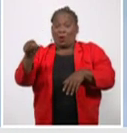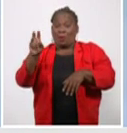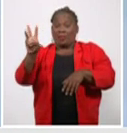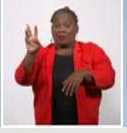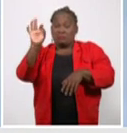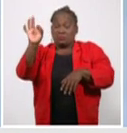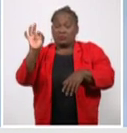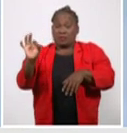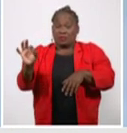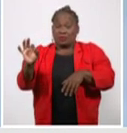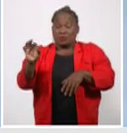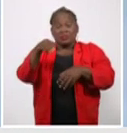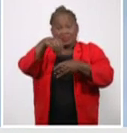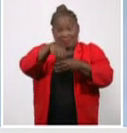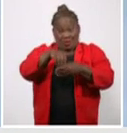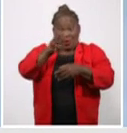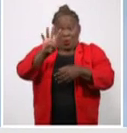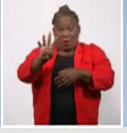de esos